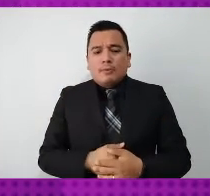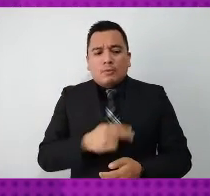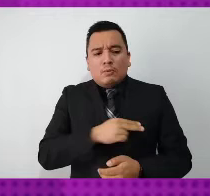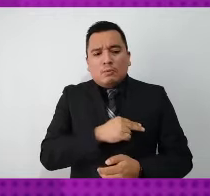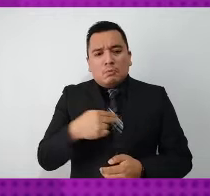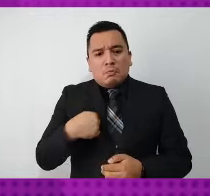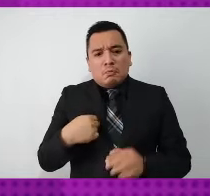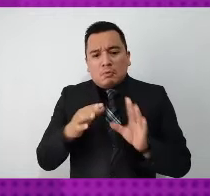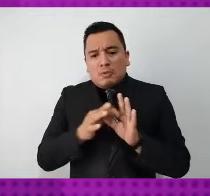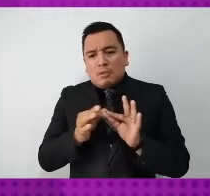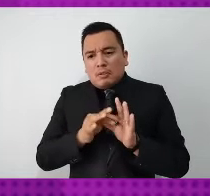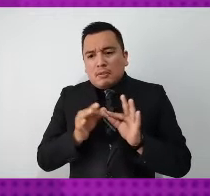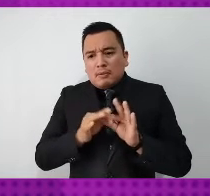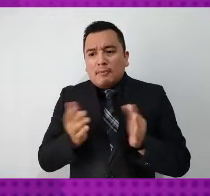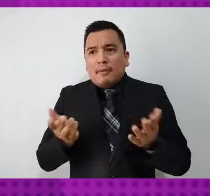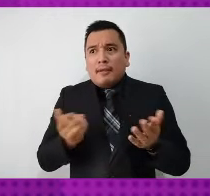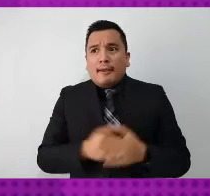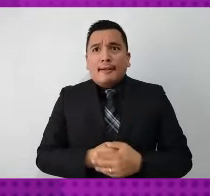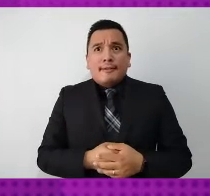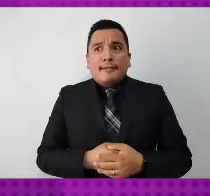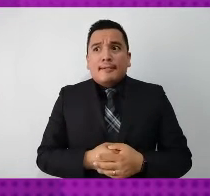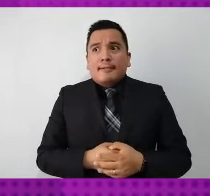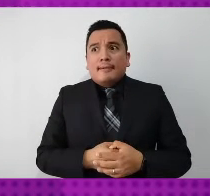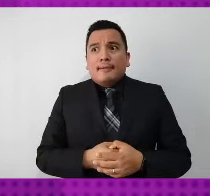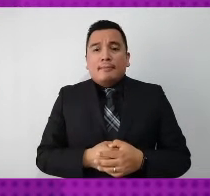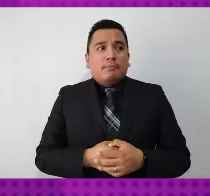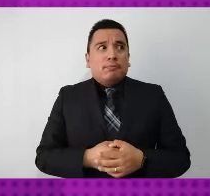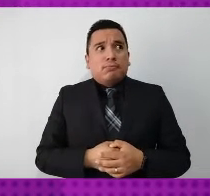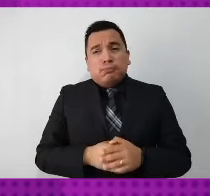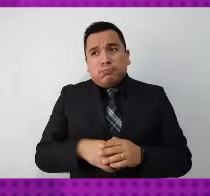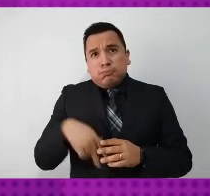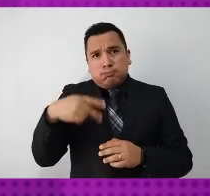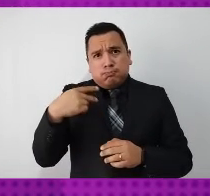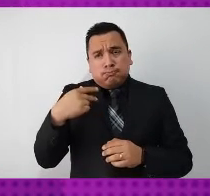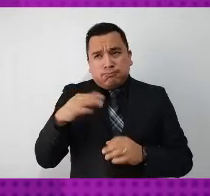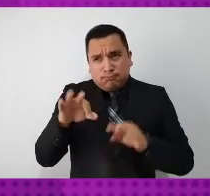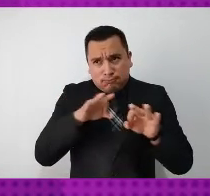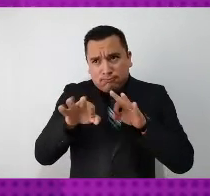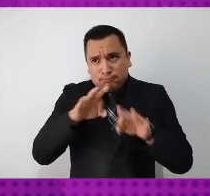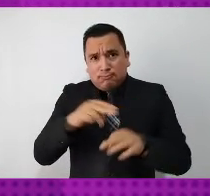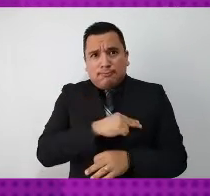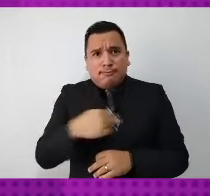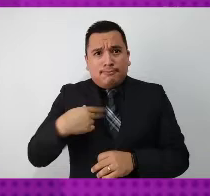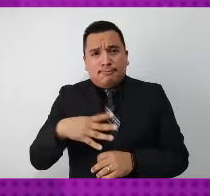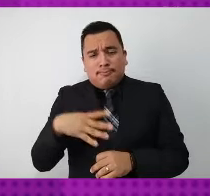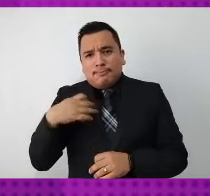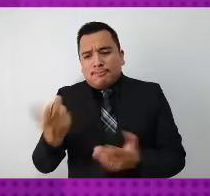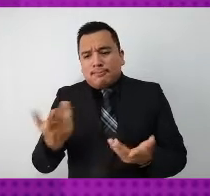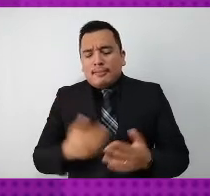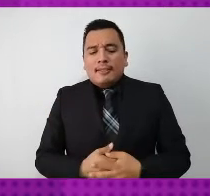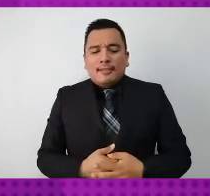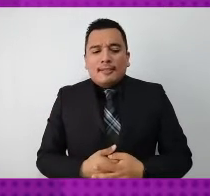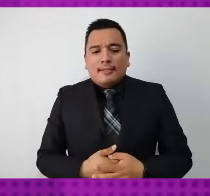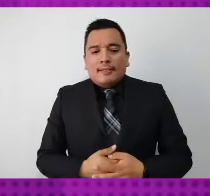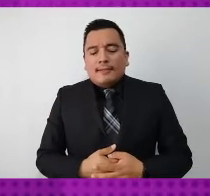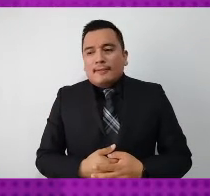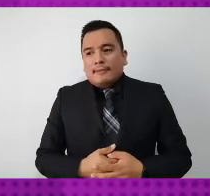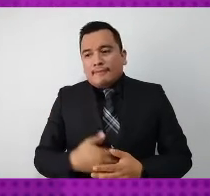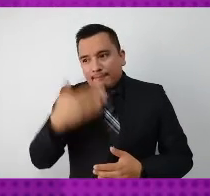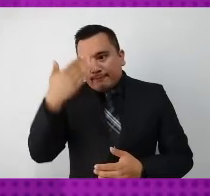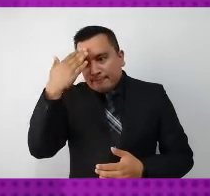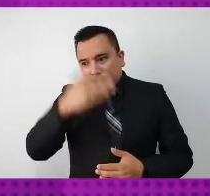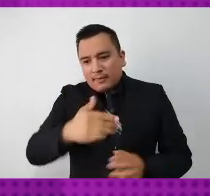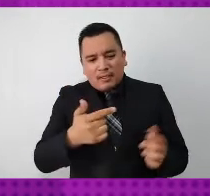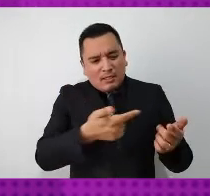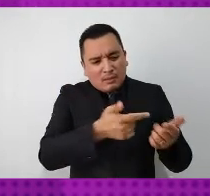partir de el trabajo que se realiza por supuesto que la percepción que tienen los diferentes grupos en el